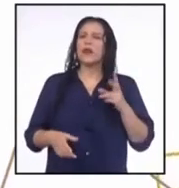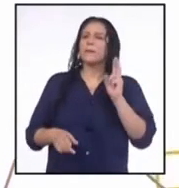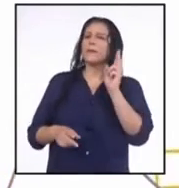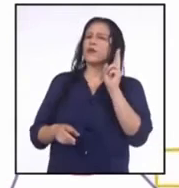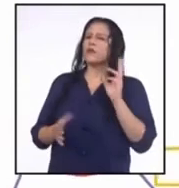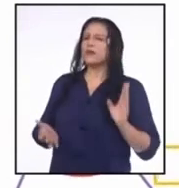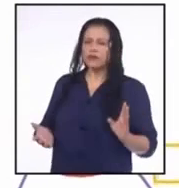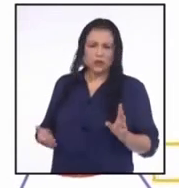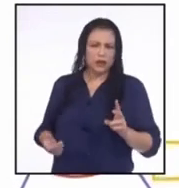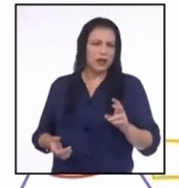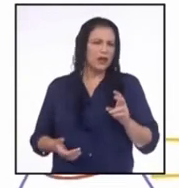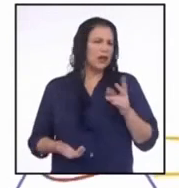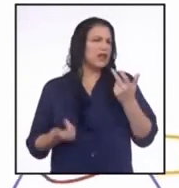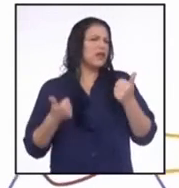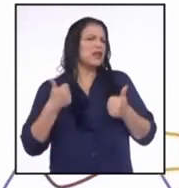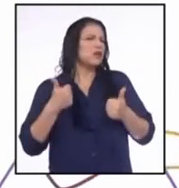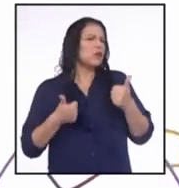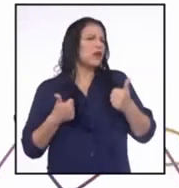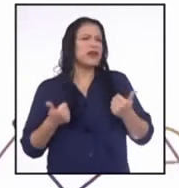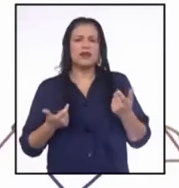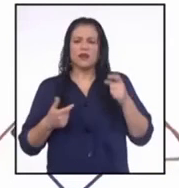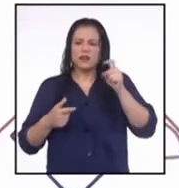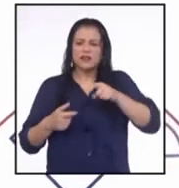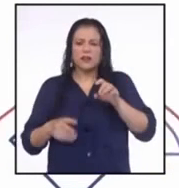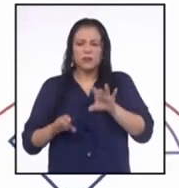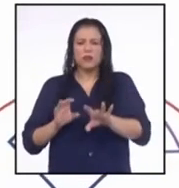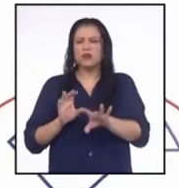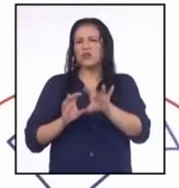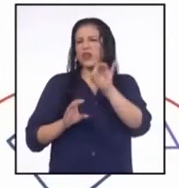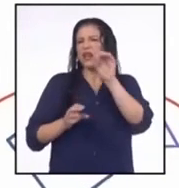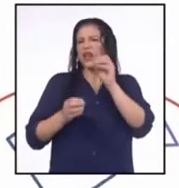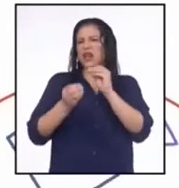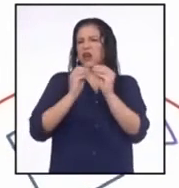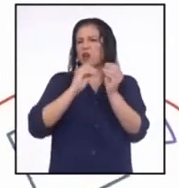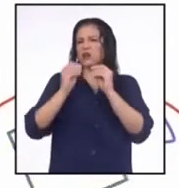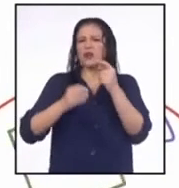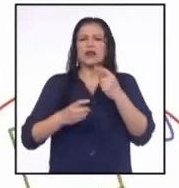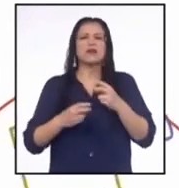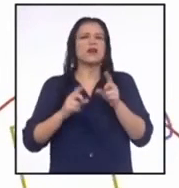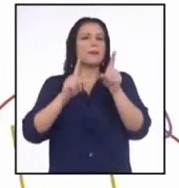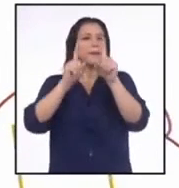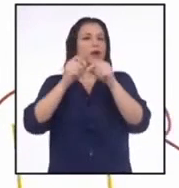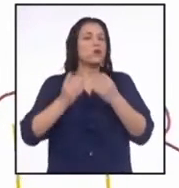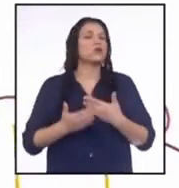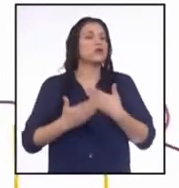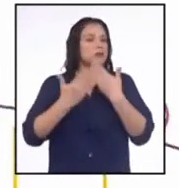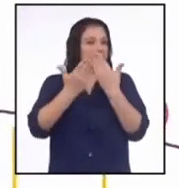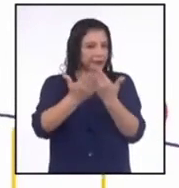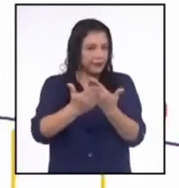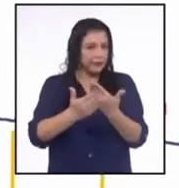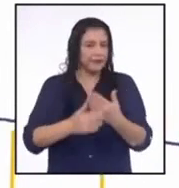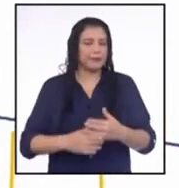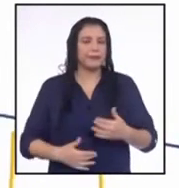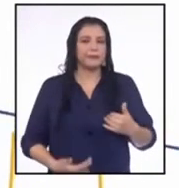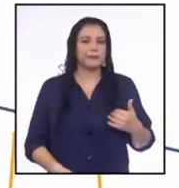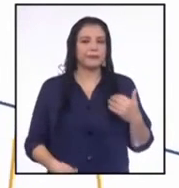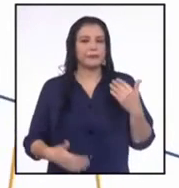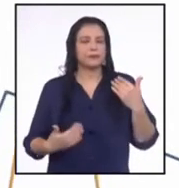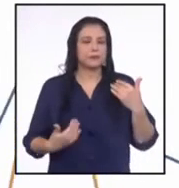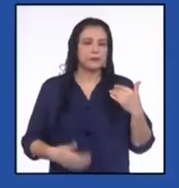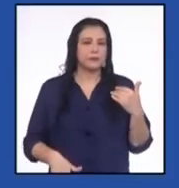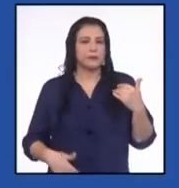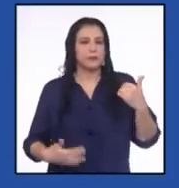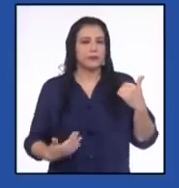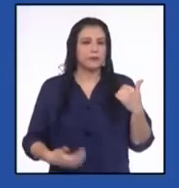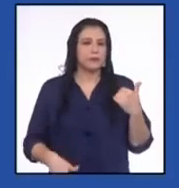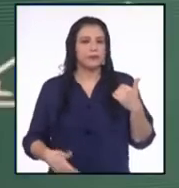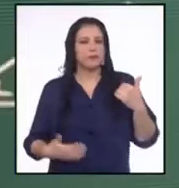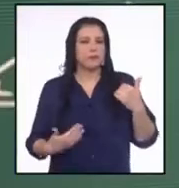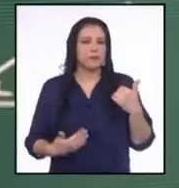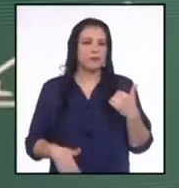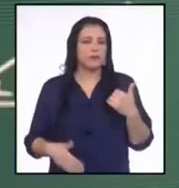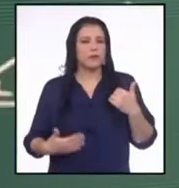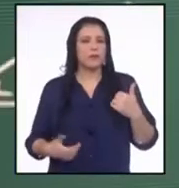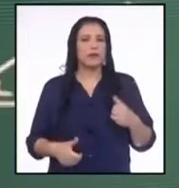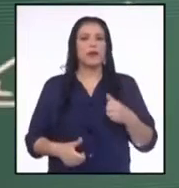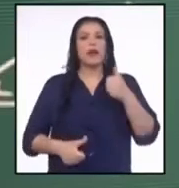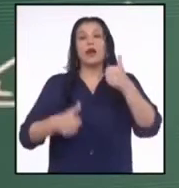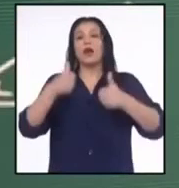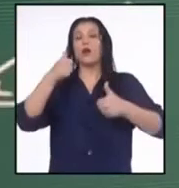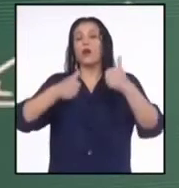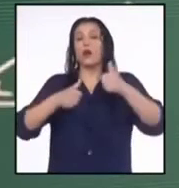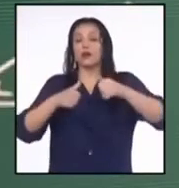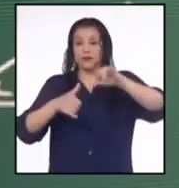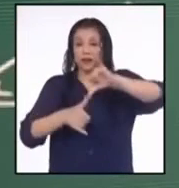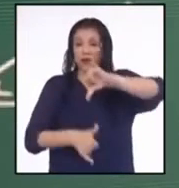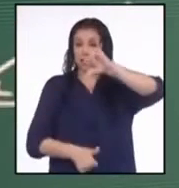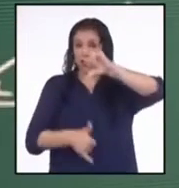Profesora, ¿y qué es lo que debemos hallar según la pregunta planteada? ¿Cuál será